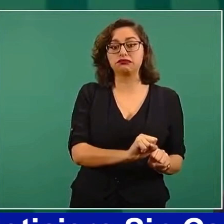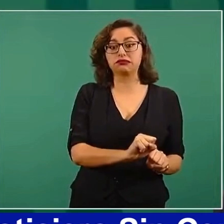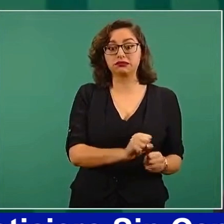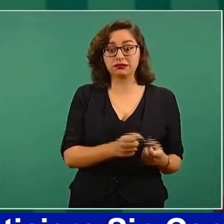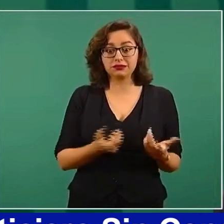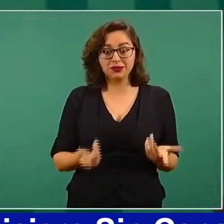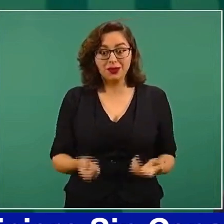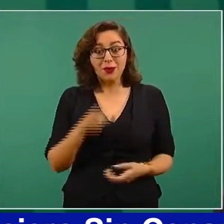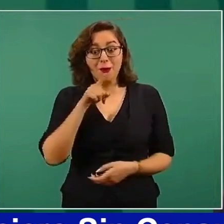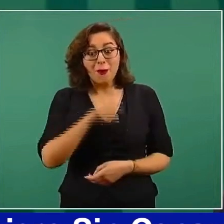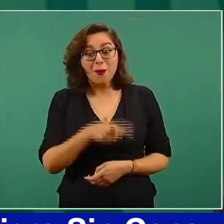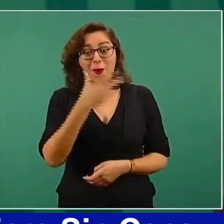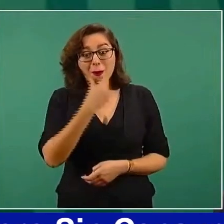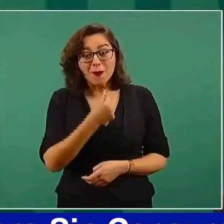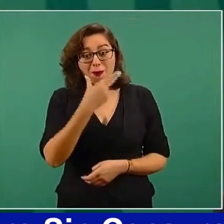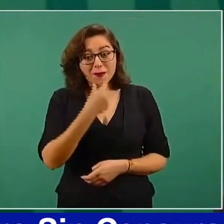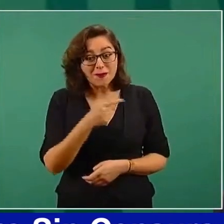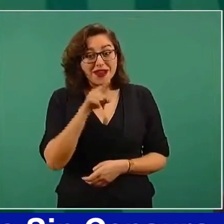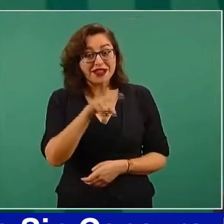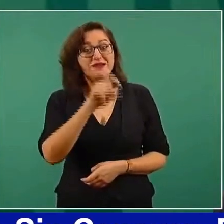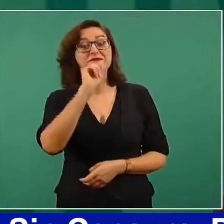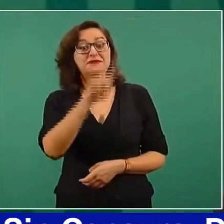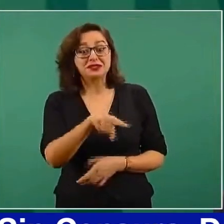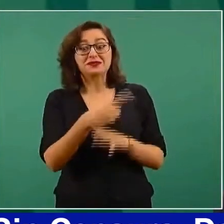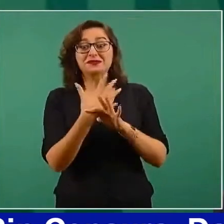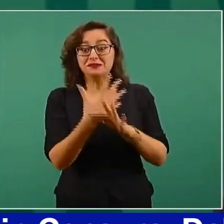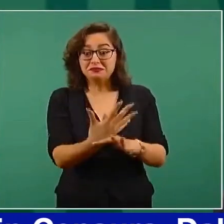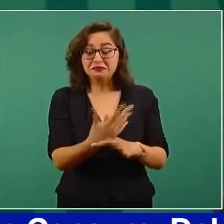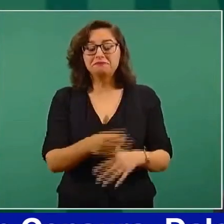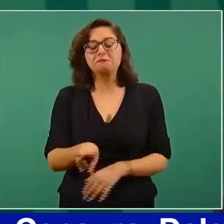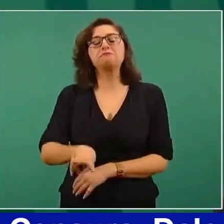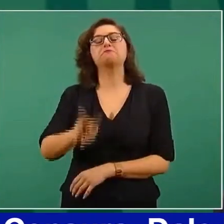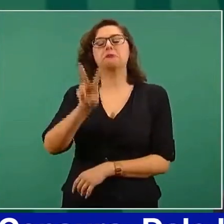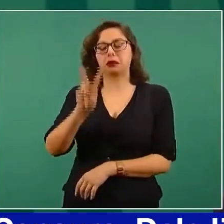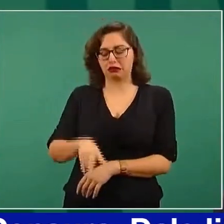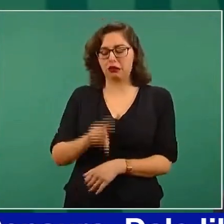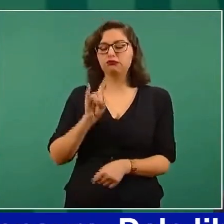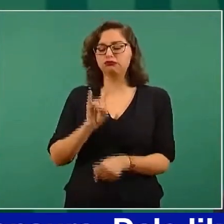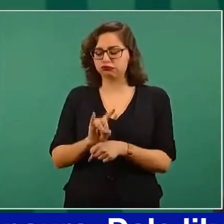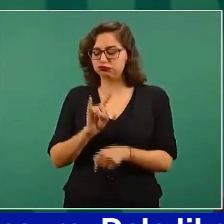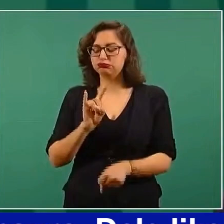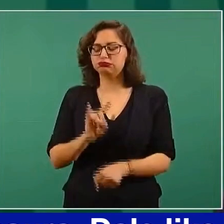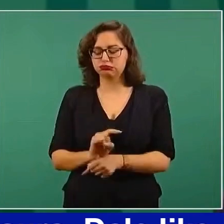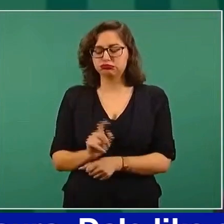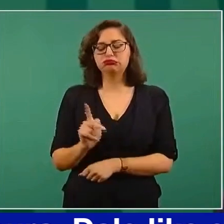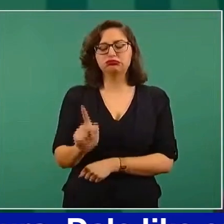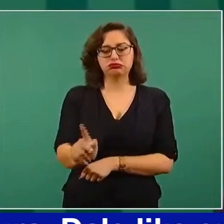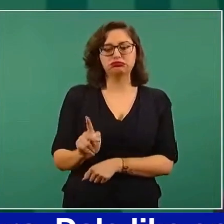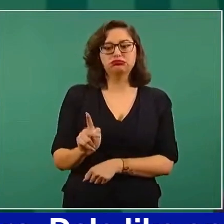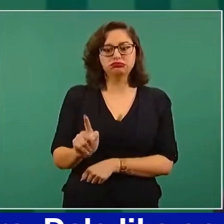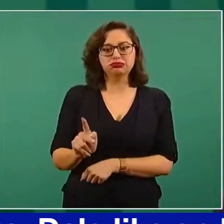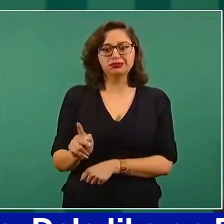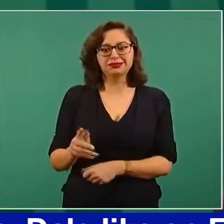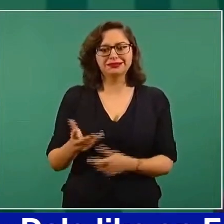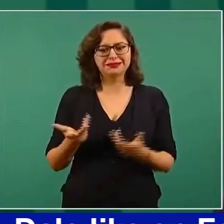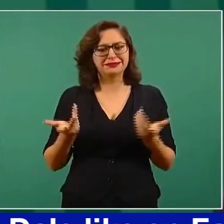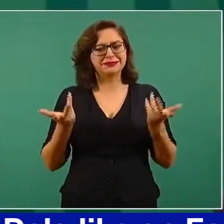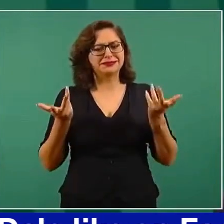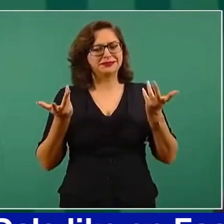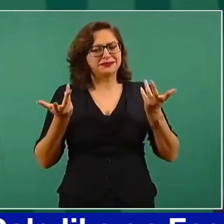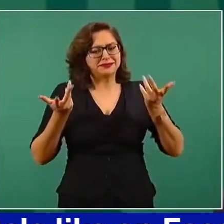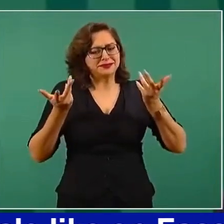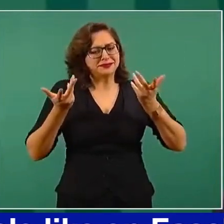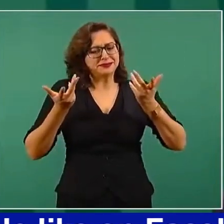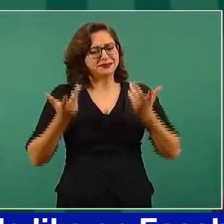televisión abierta que fue un montaje. La Suprema Corte determinó precisamente, y la palabra que